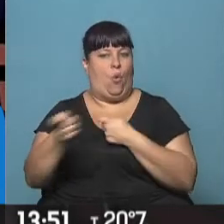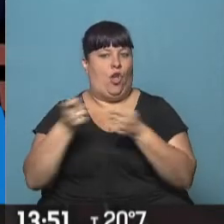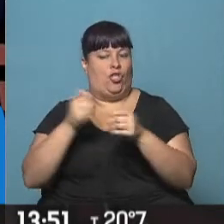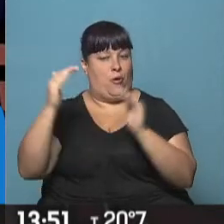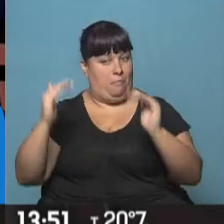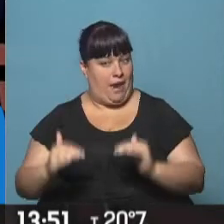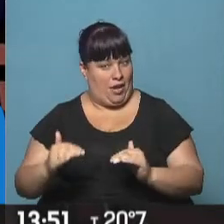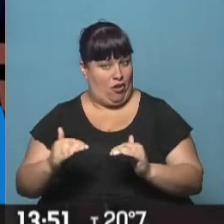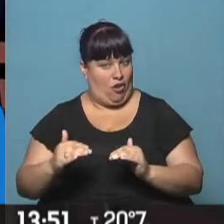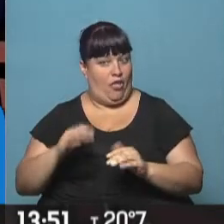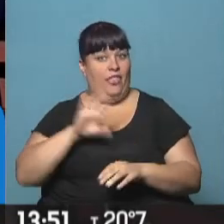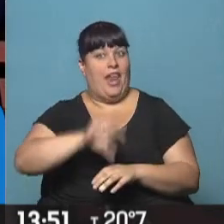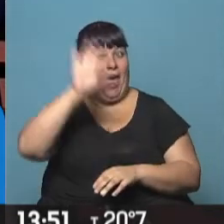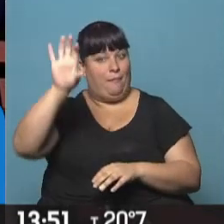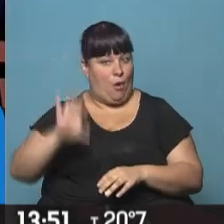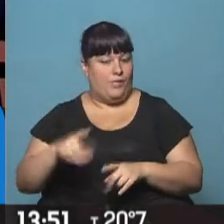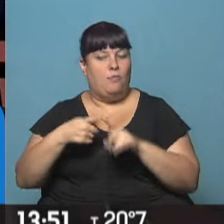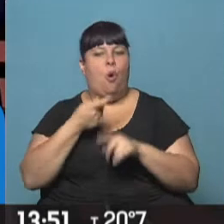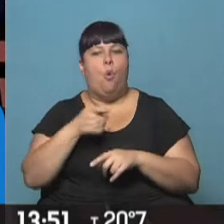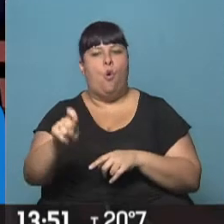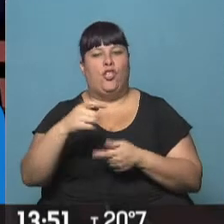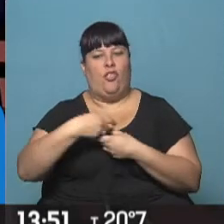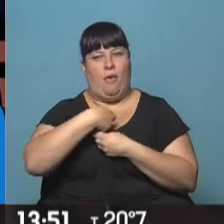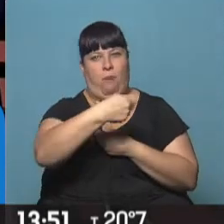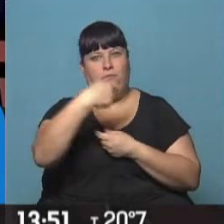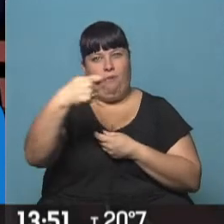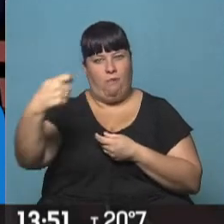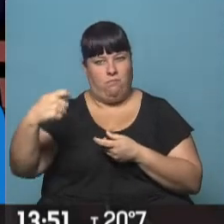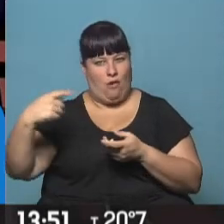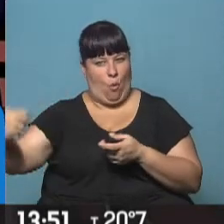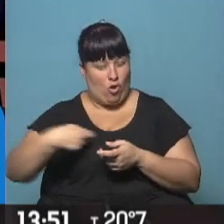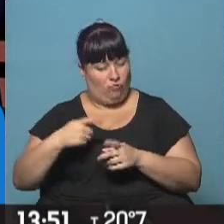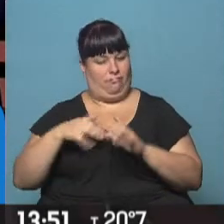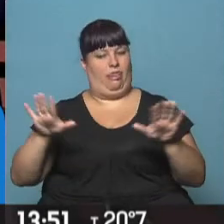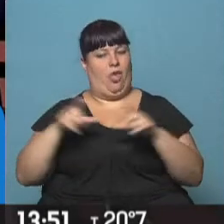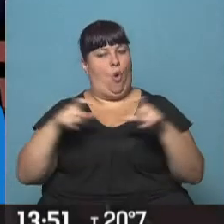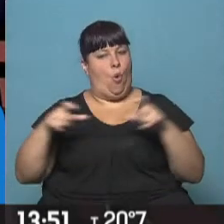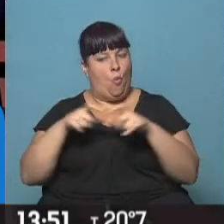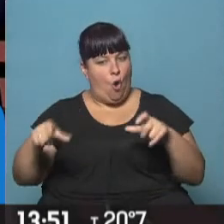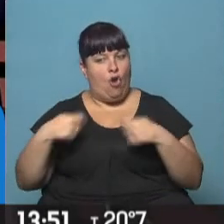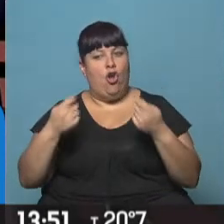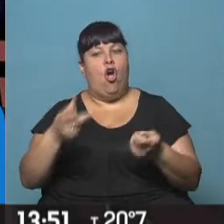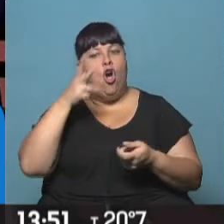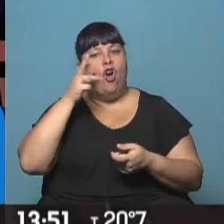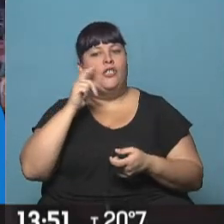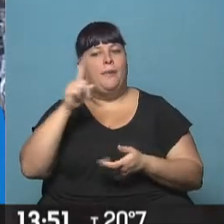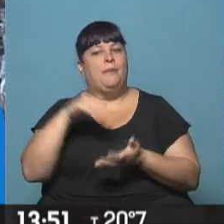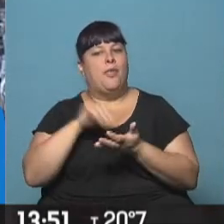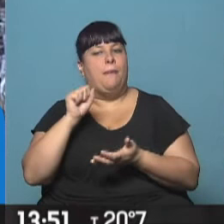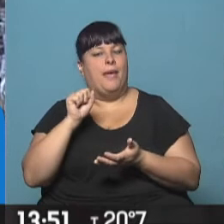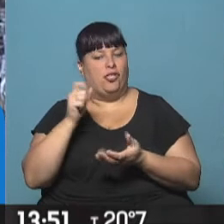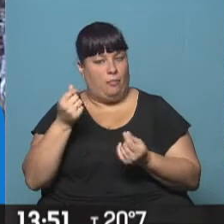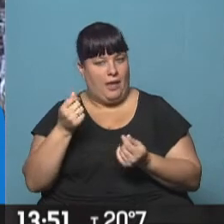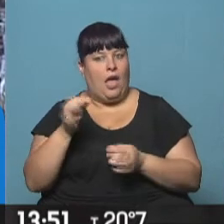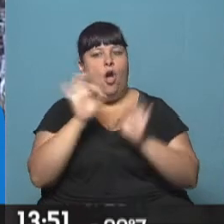demandas de las provincias por juicios de coparticipación. Es un bono por 80.000 millones de pesos de capital